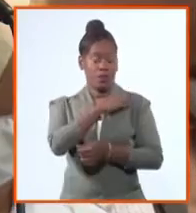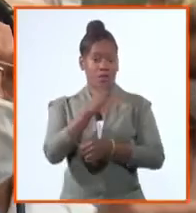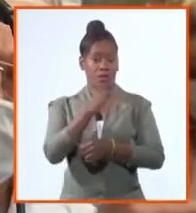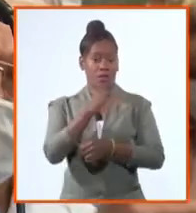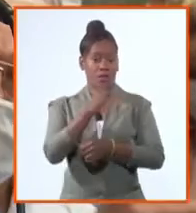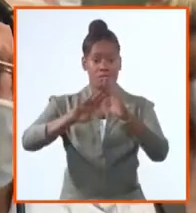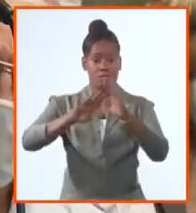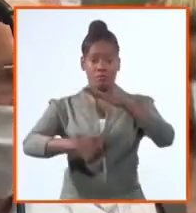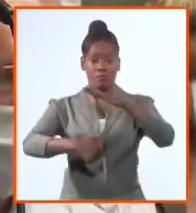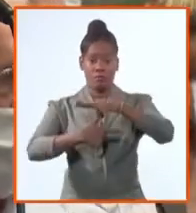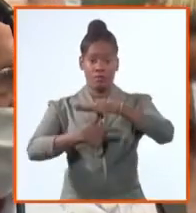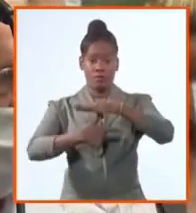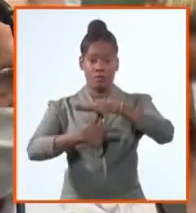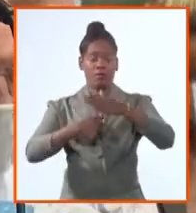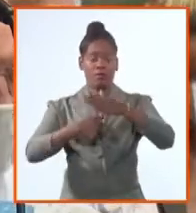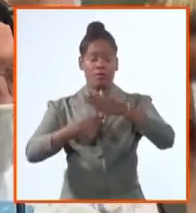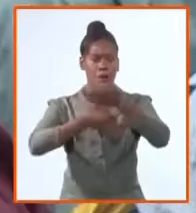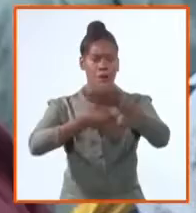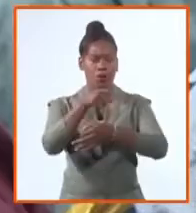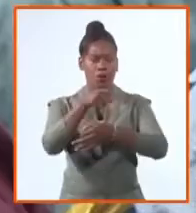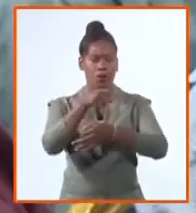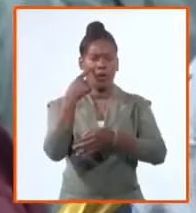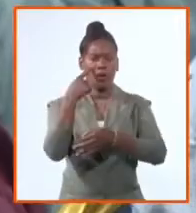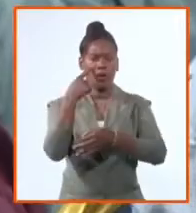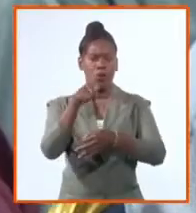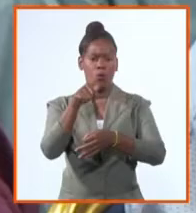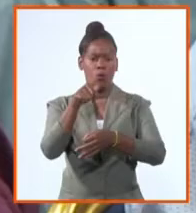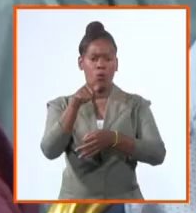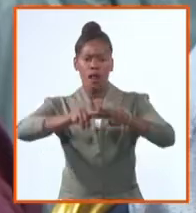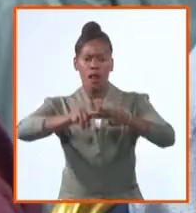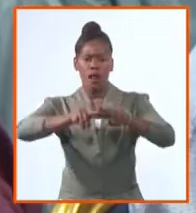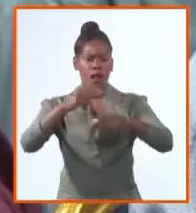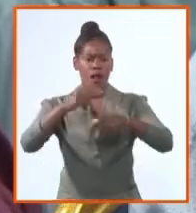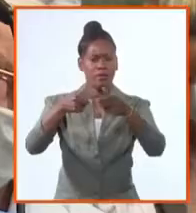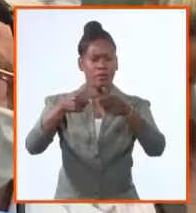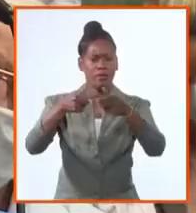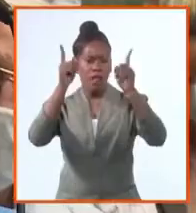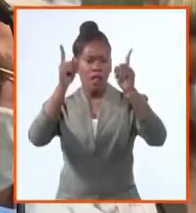con el gobierno de La Habana, de los cuales aquí está su dirección política y de gobierno,